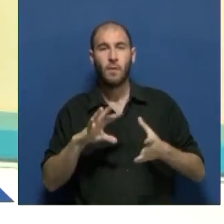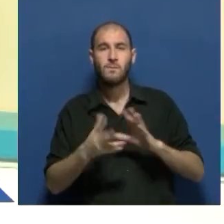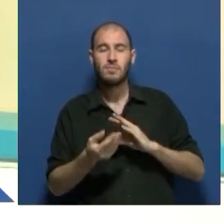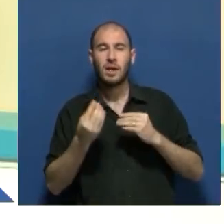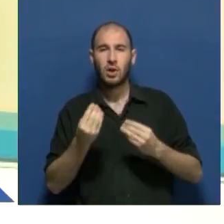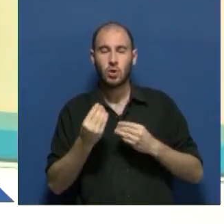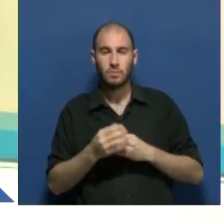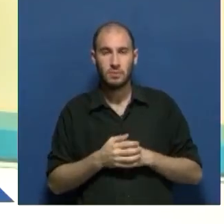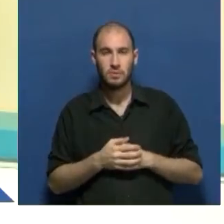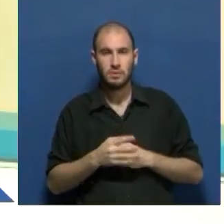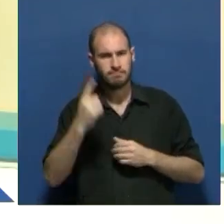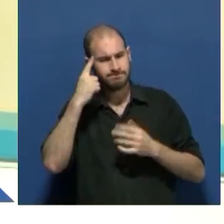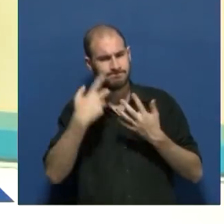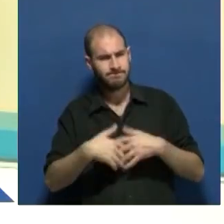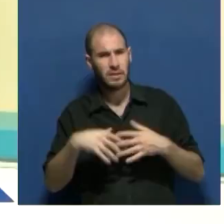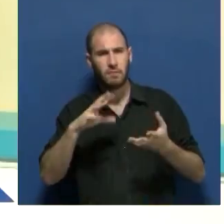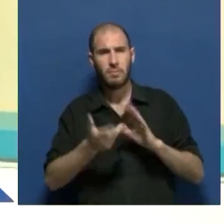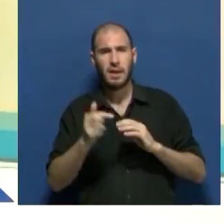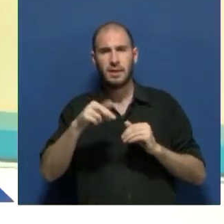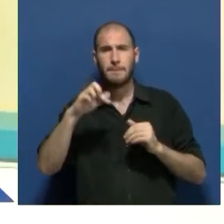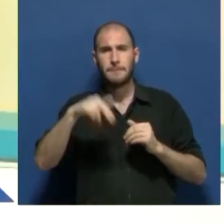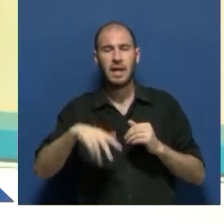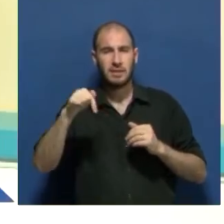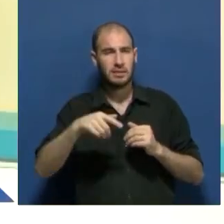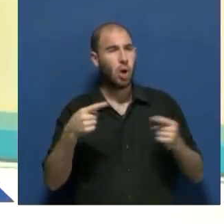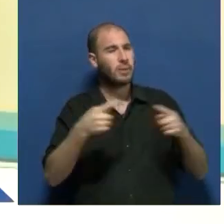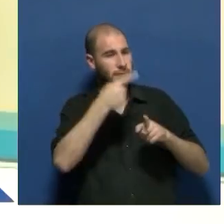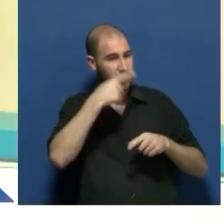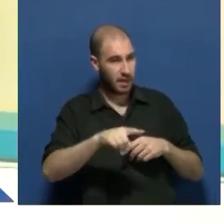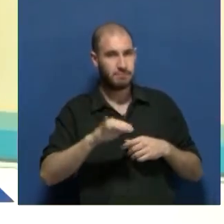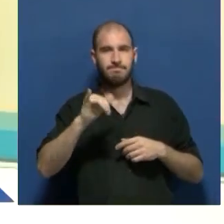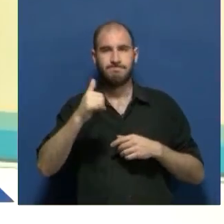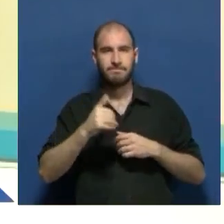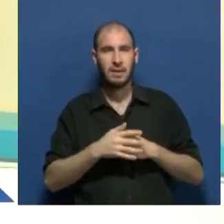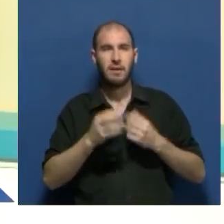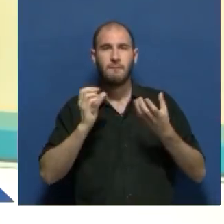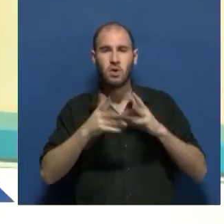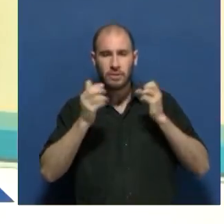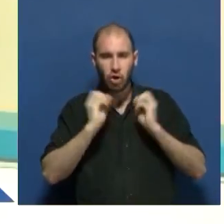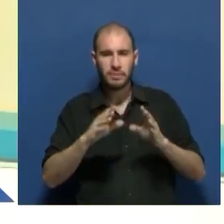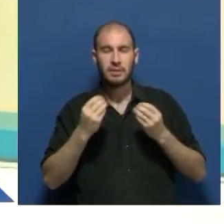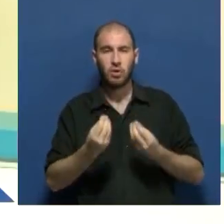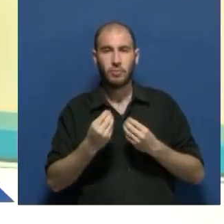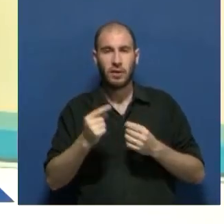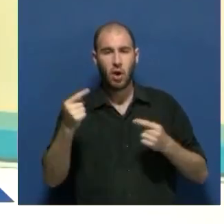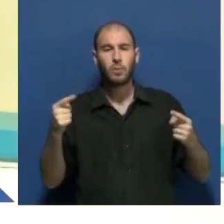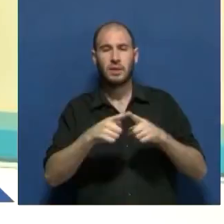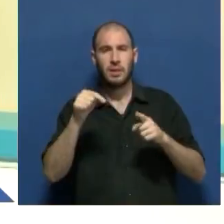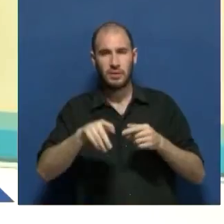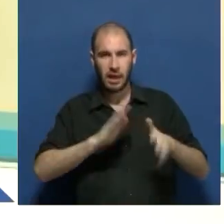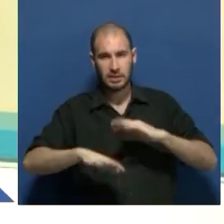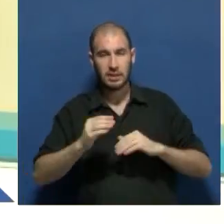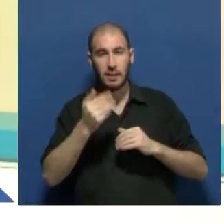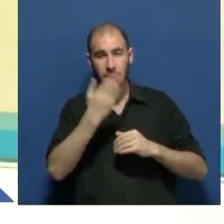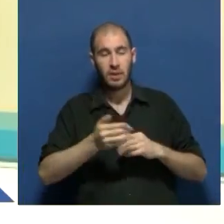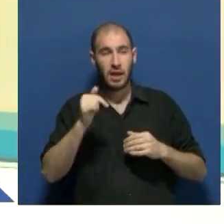cómo se pensó esta política, ¿no? El objetivo final, digamos. Claro, cómo se implementó la idea. Yo creo que quienes